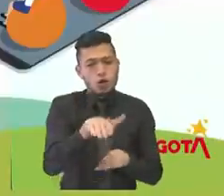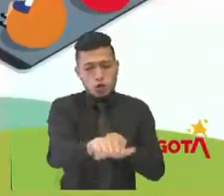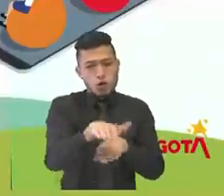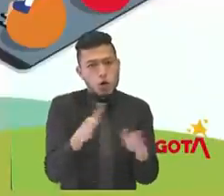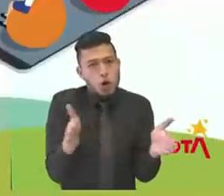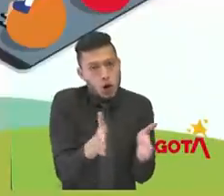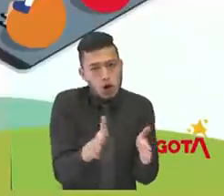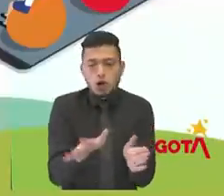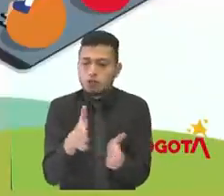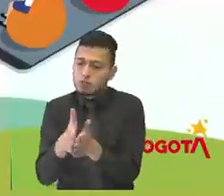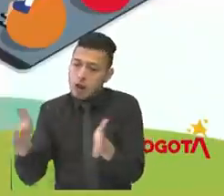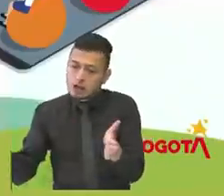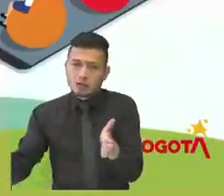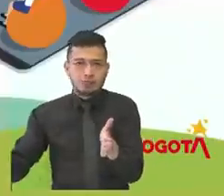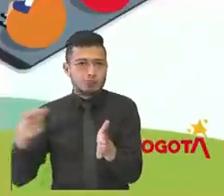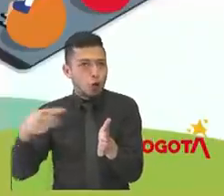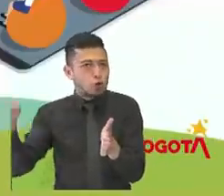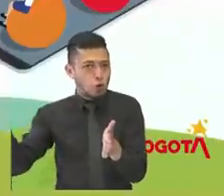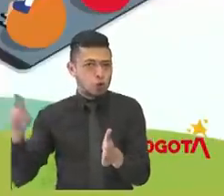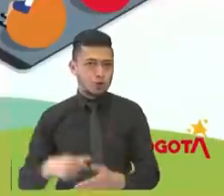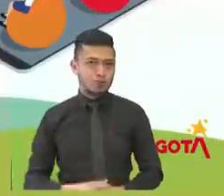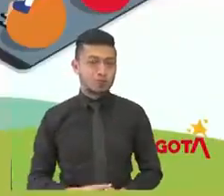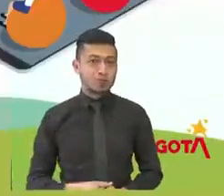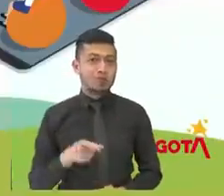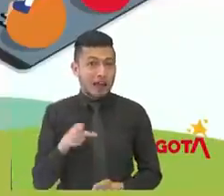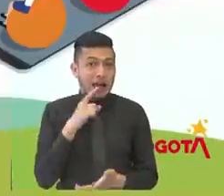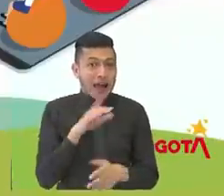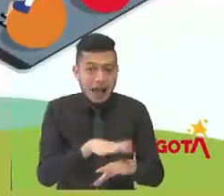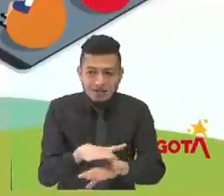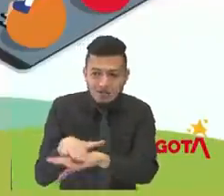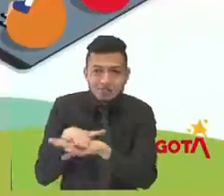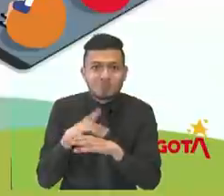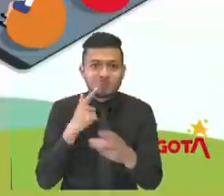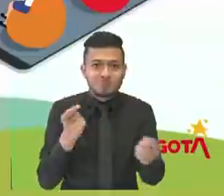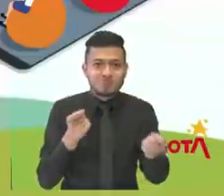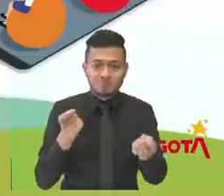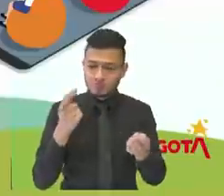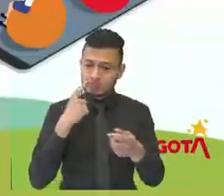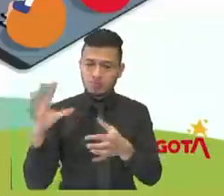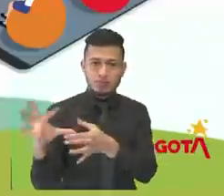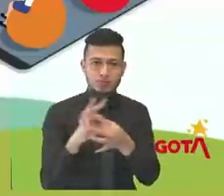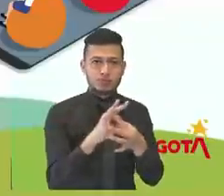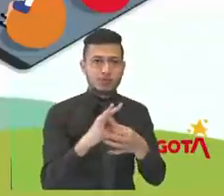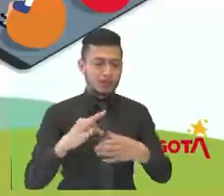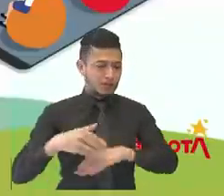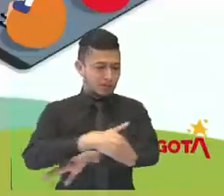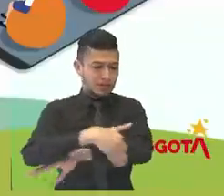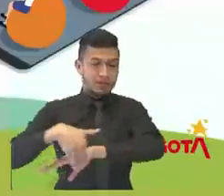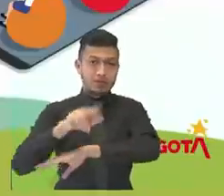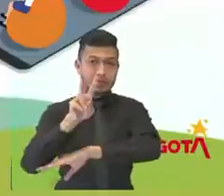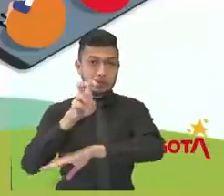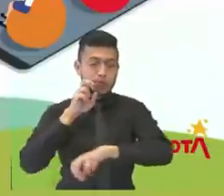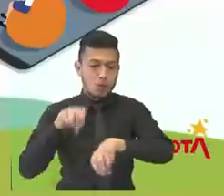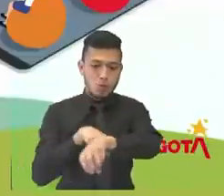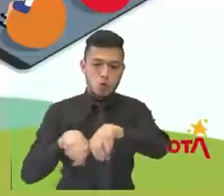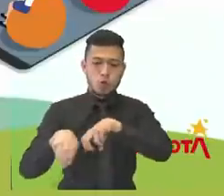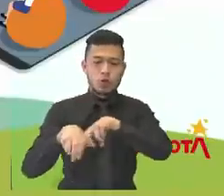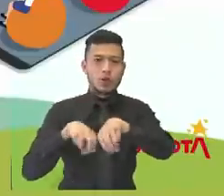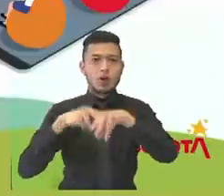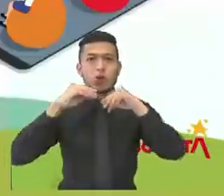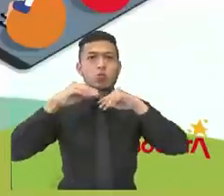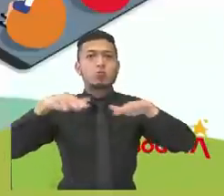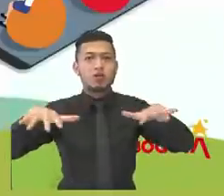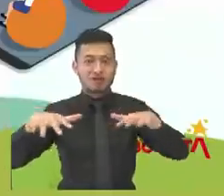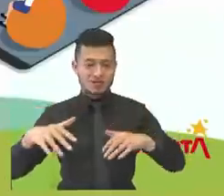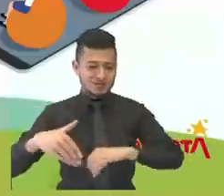como por ahí empezamos, conecte la séptima como parte de todo el sistema de transporte de movilidad y público de la ciudad en el borde nororiental,